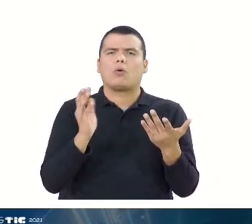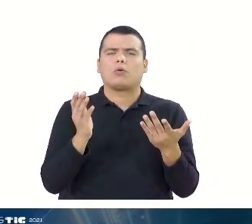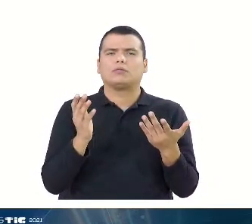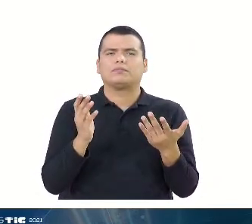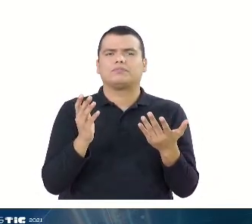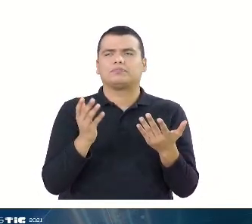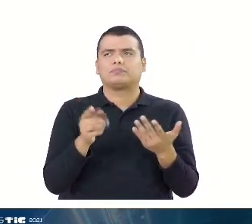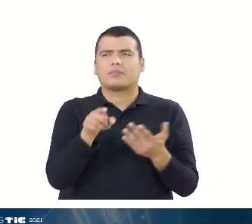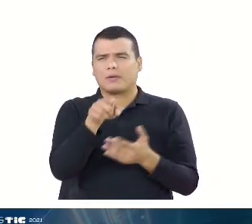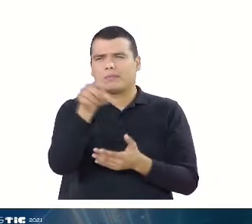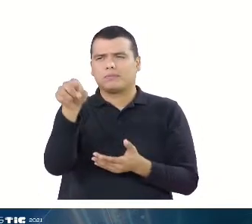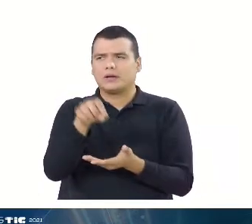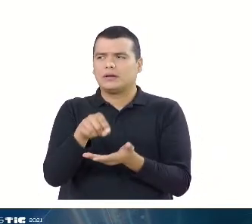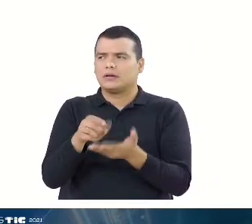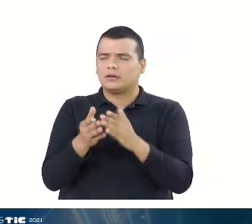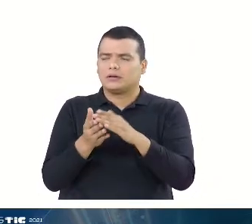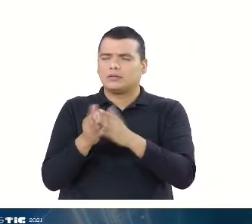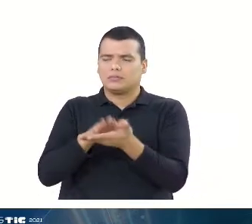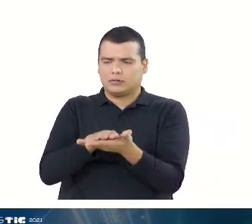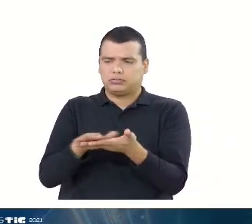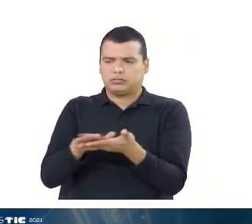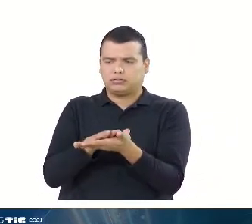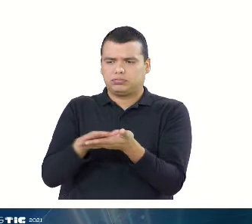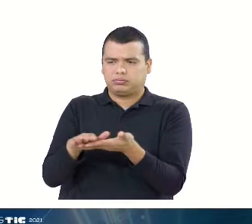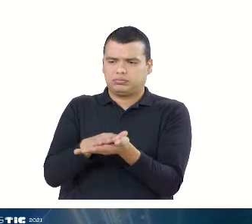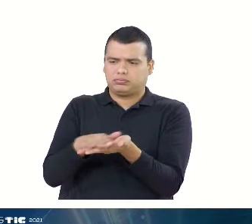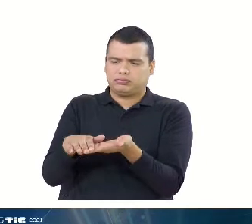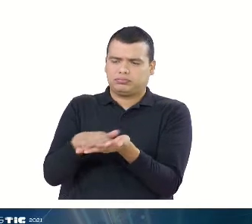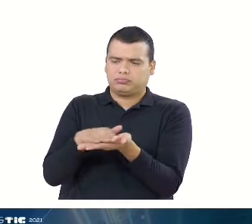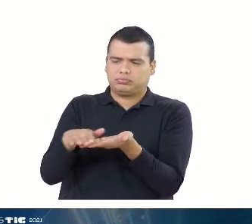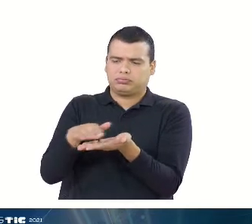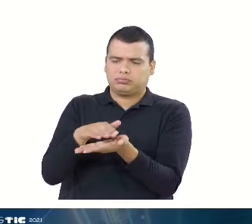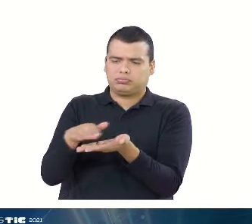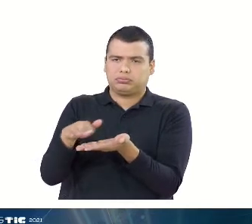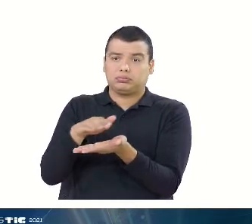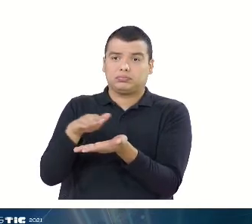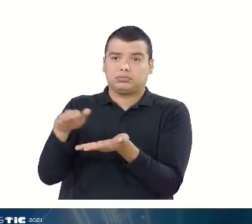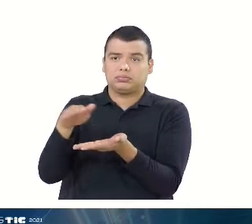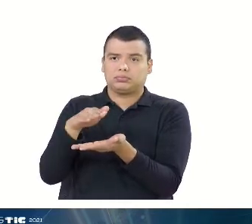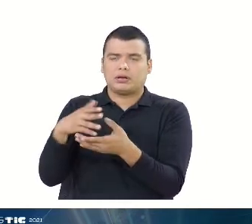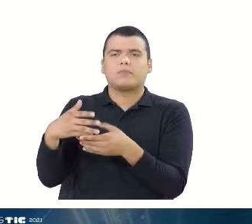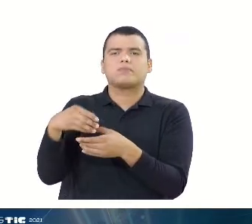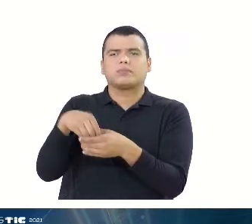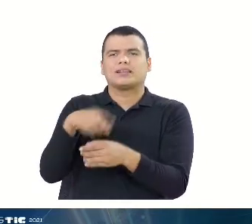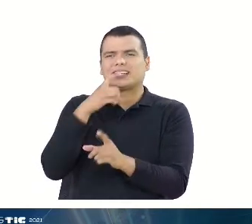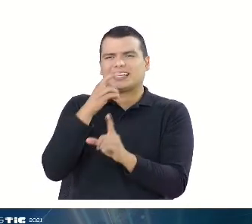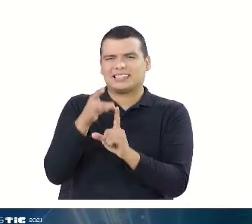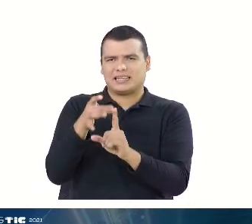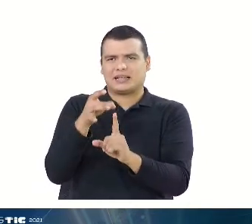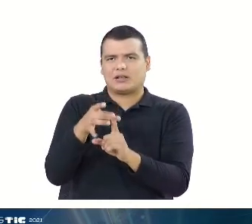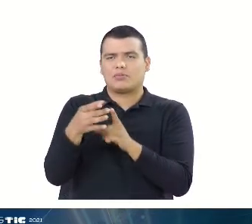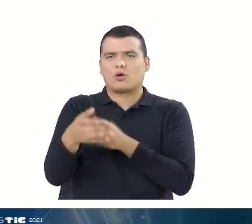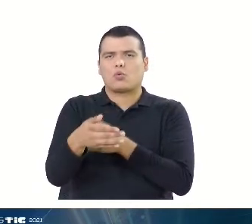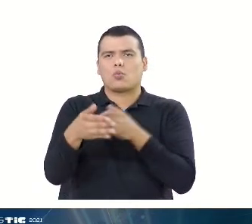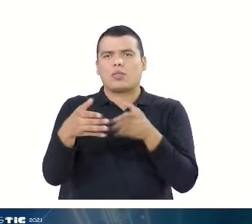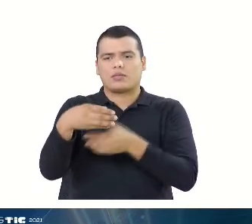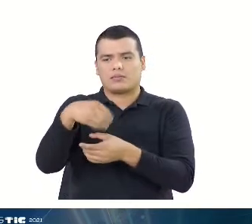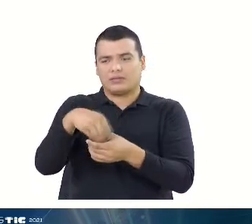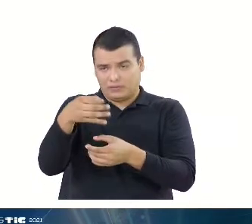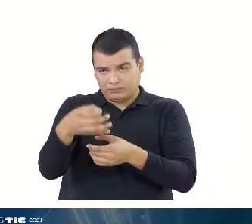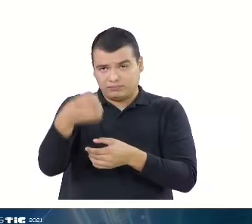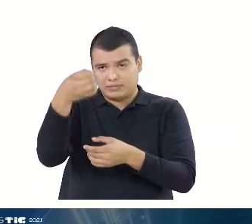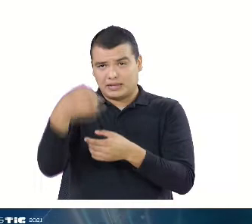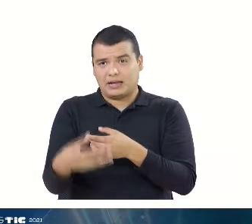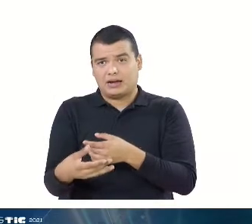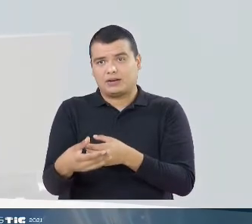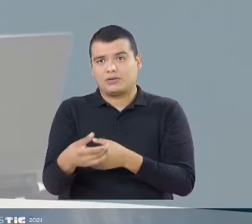ahora las impresoras de 3D, por ejemplo, vienen en una estructura de aluminio cuadrado. Pero ¿qué pasa? Esto es más costoso